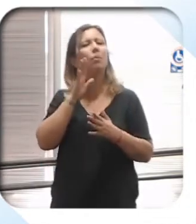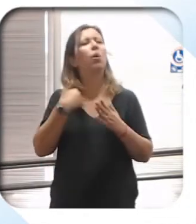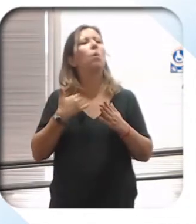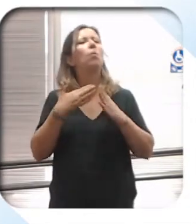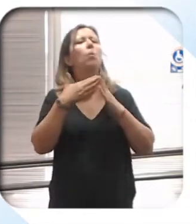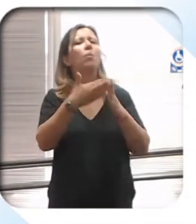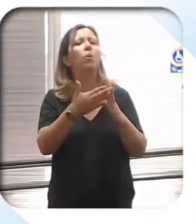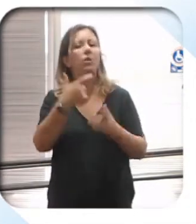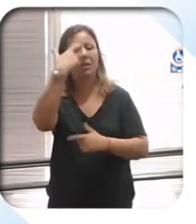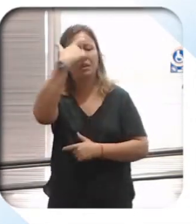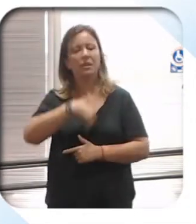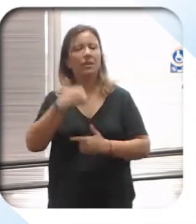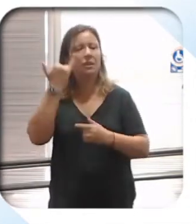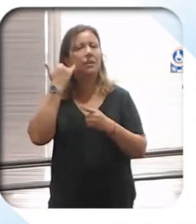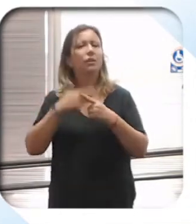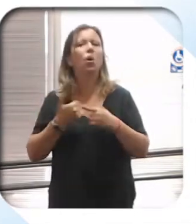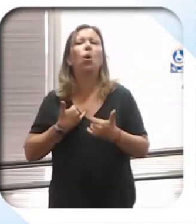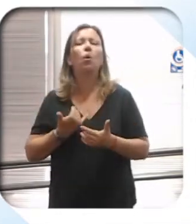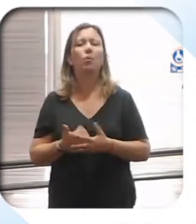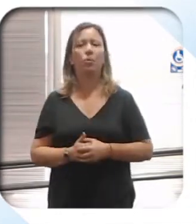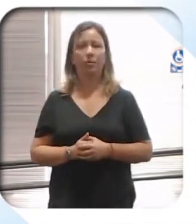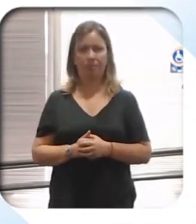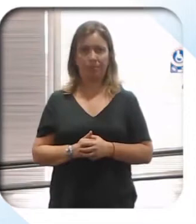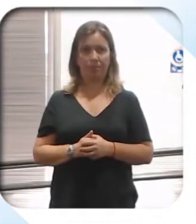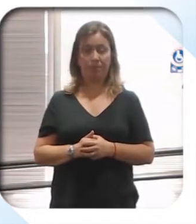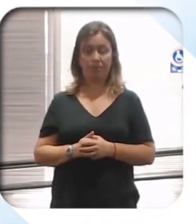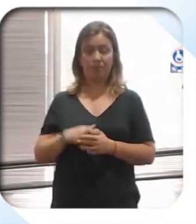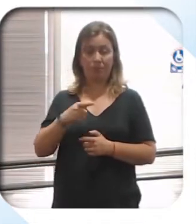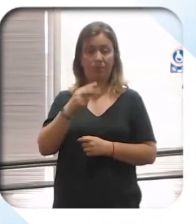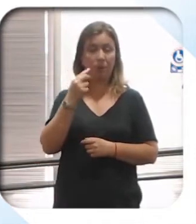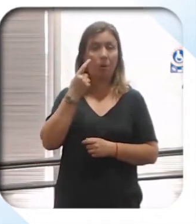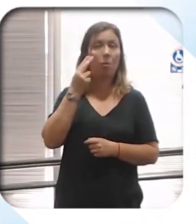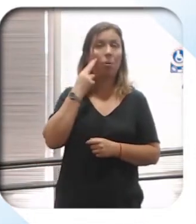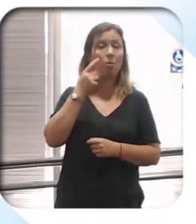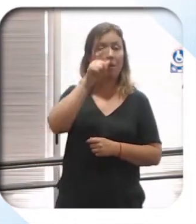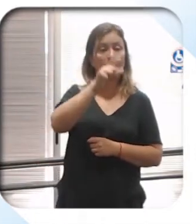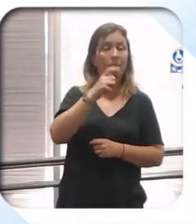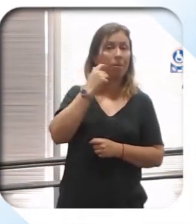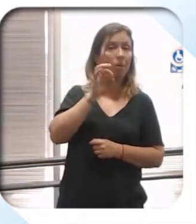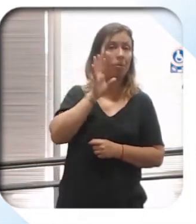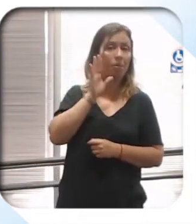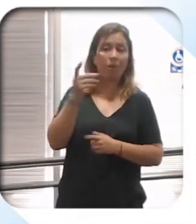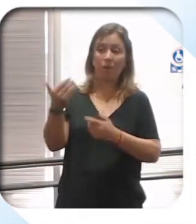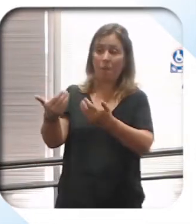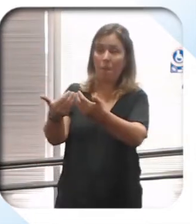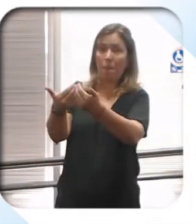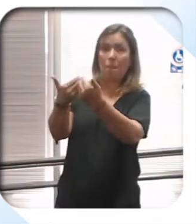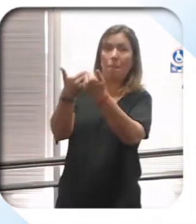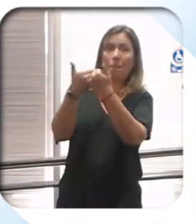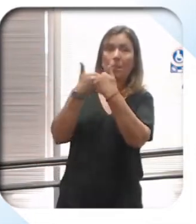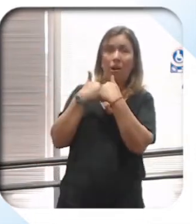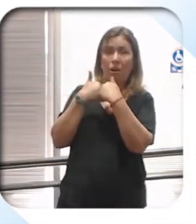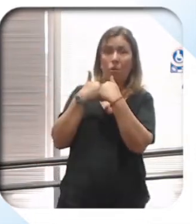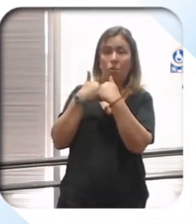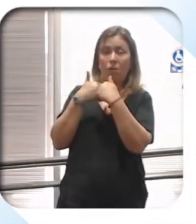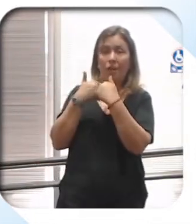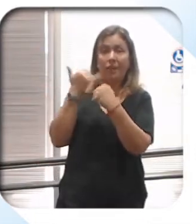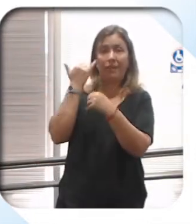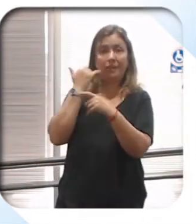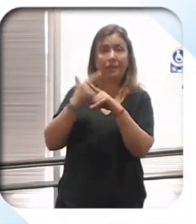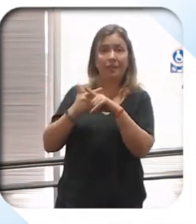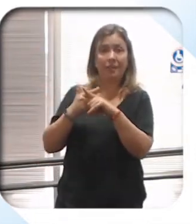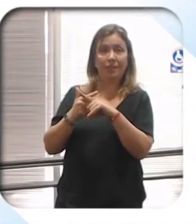madre sobre su sexualidad. El problema del padre o la madre cuando es preguntado por su hijo sobre su